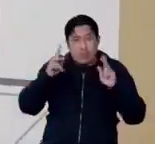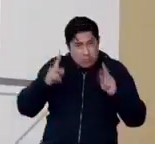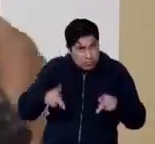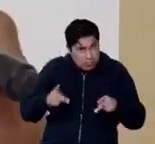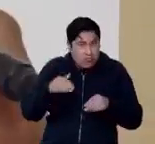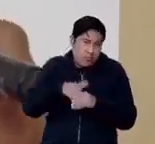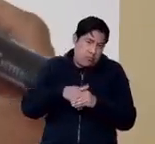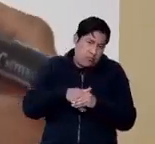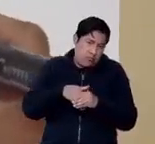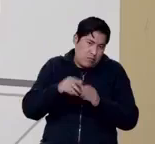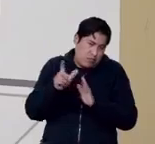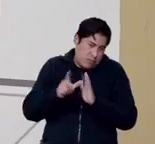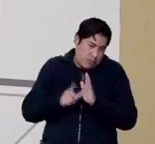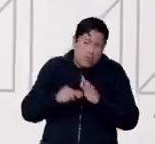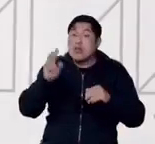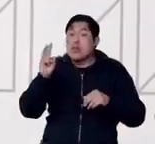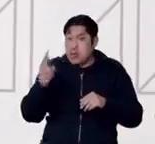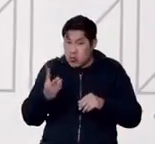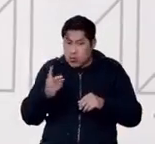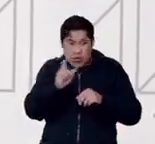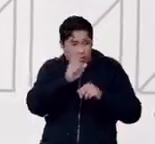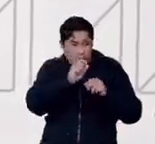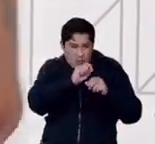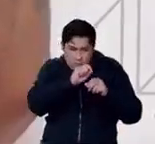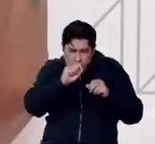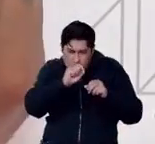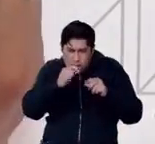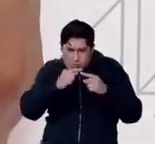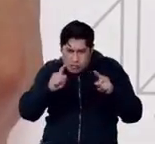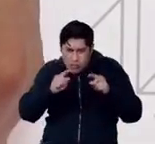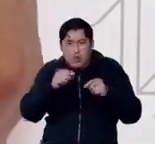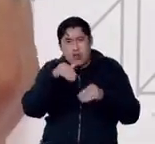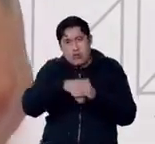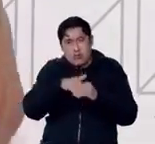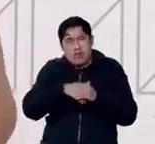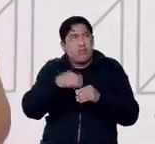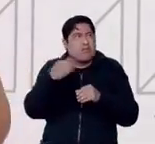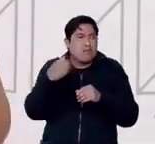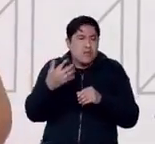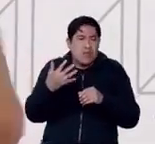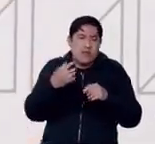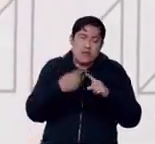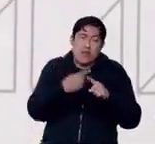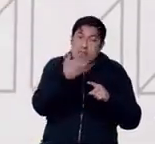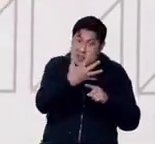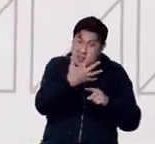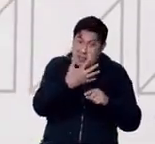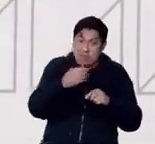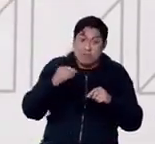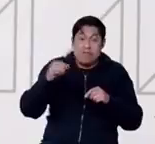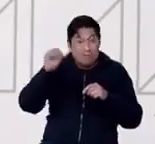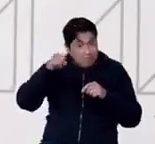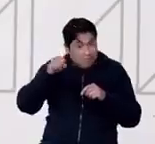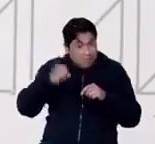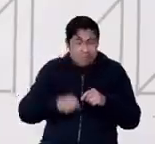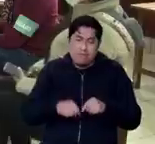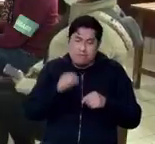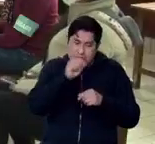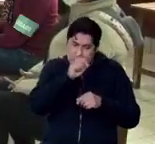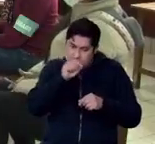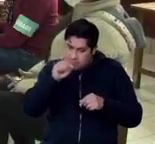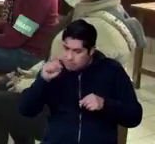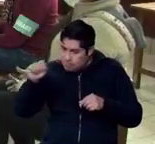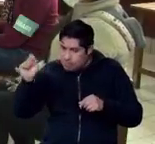de electores habilitados. Segundo, se anota una raya por cada tipo de voto. Así se completan de 5 en 5 los cuadrados con la línea